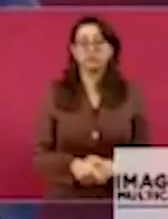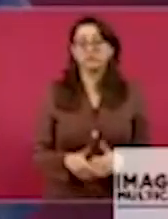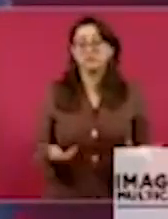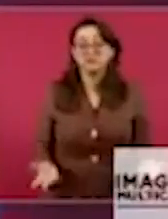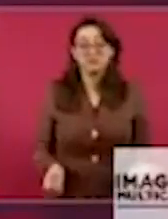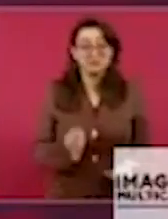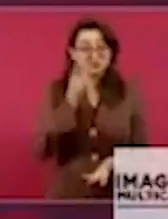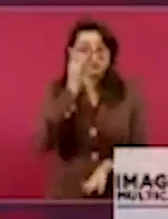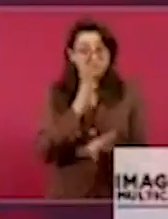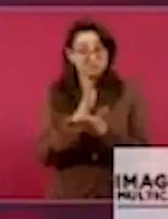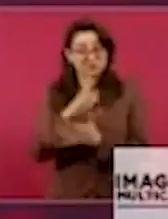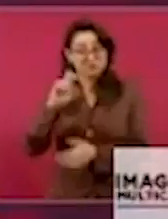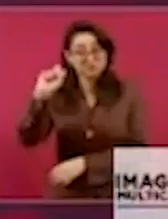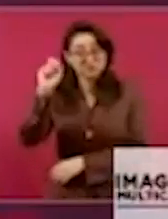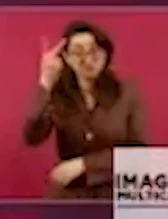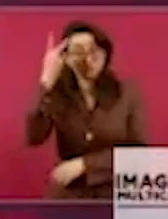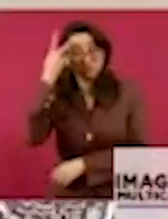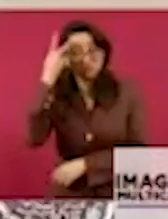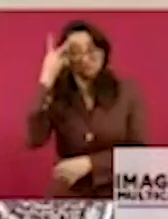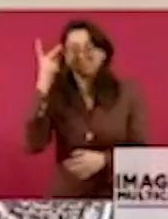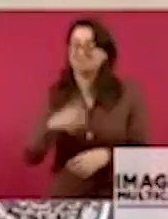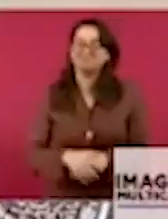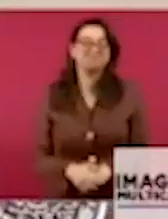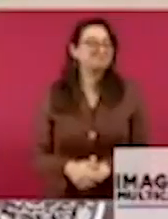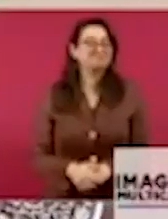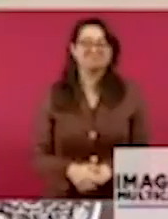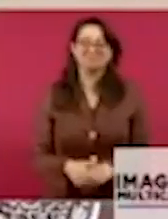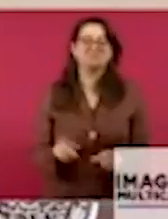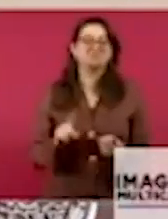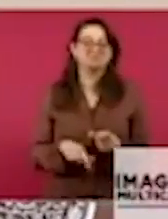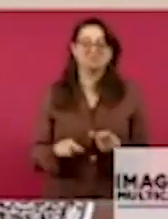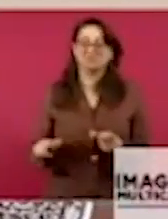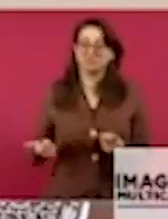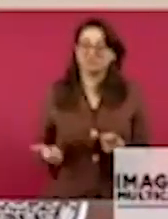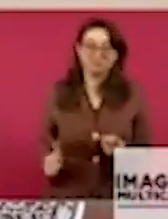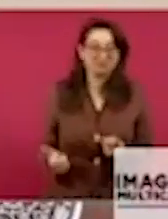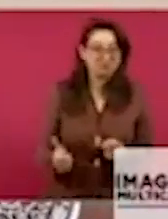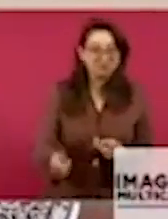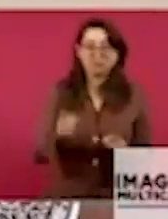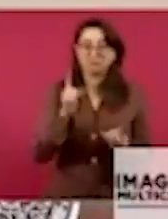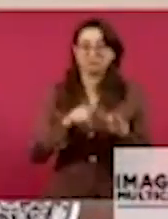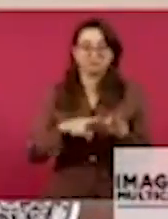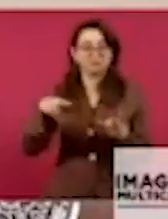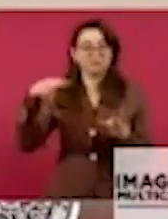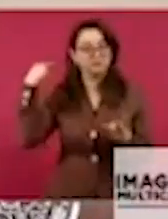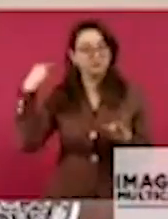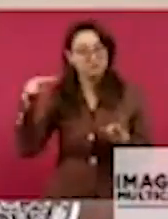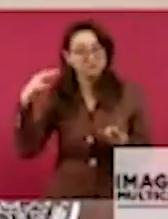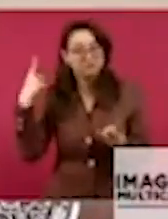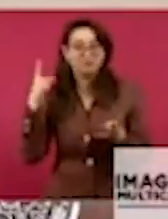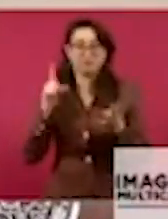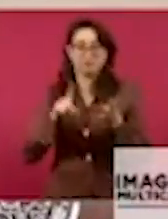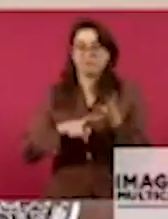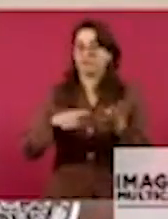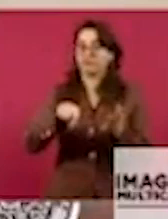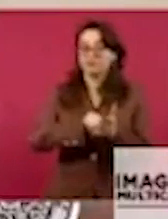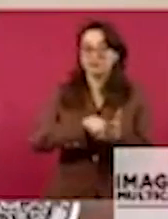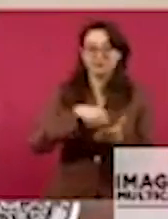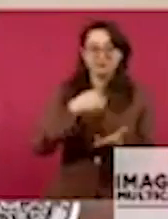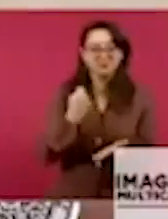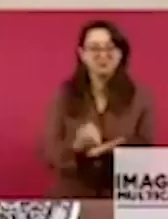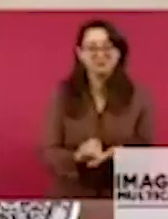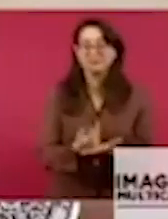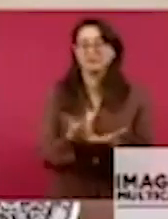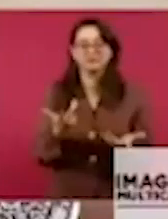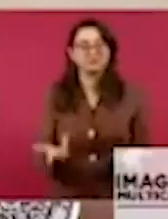Potosí, es en Guanajuato y es en Veracruz y es en Tamaulipas, ¿sí? Y